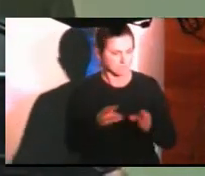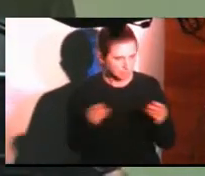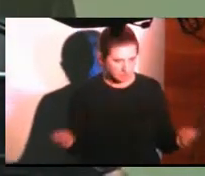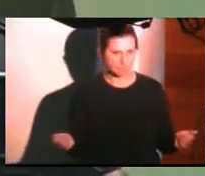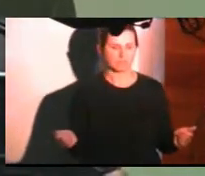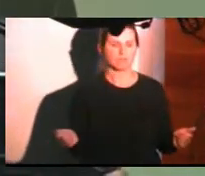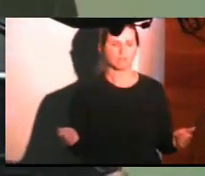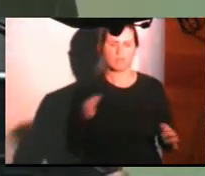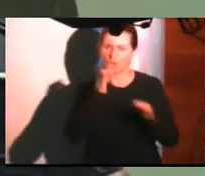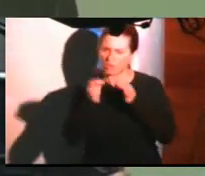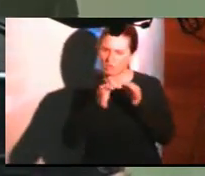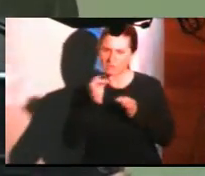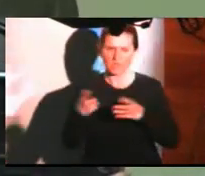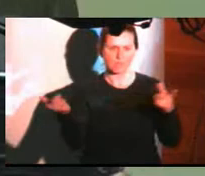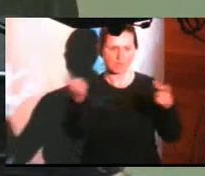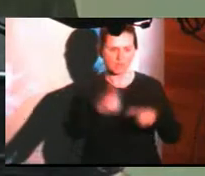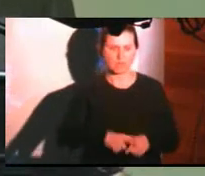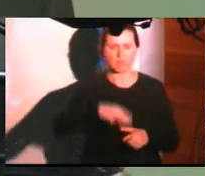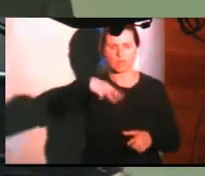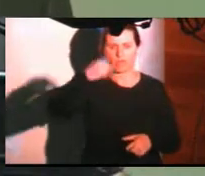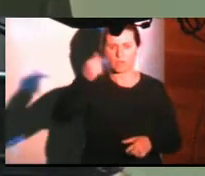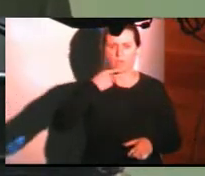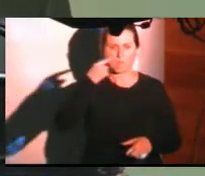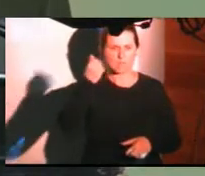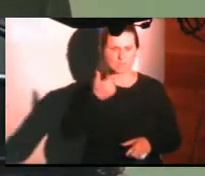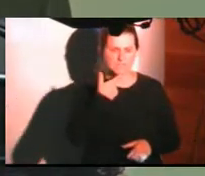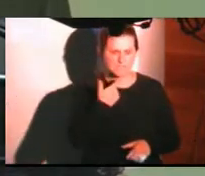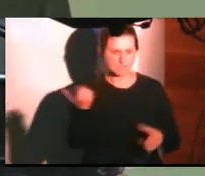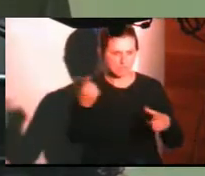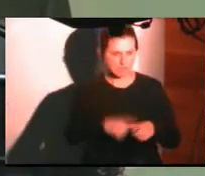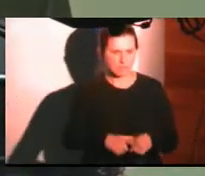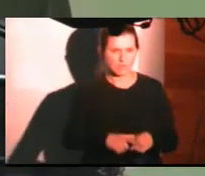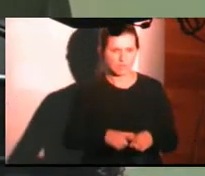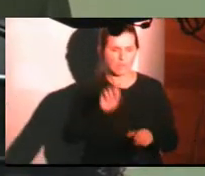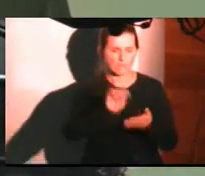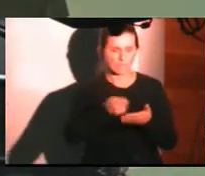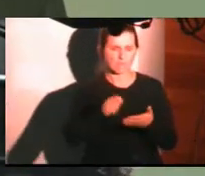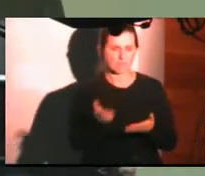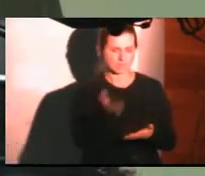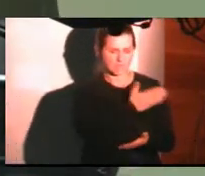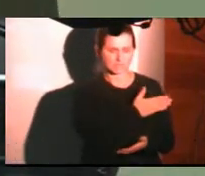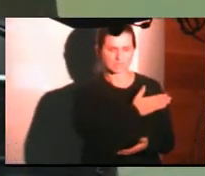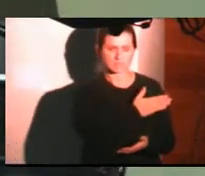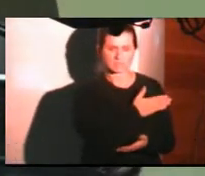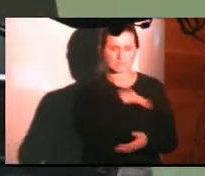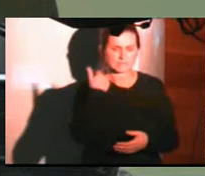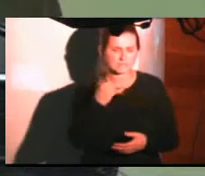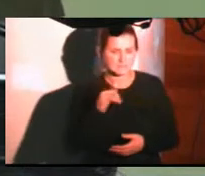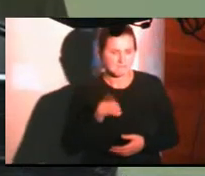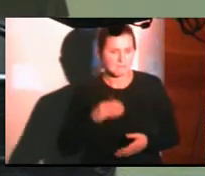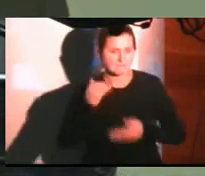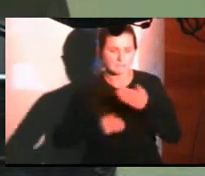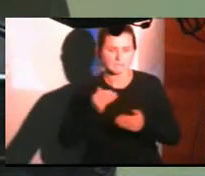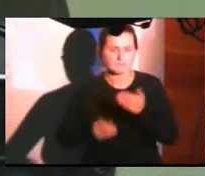Lo hablábamos con Matías en una reunión que tuvimos hace algunos meses de la rapidez con que se está